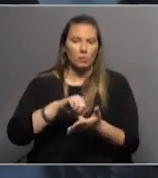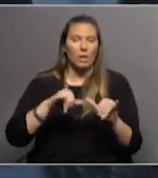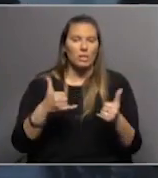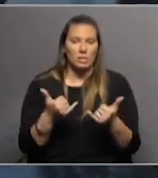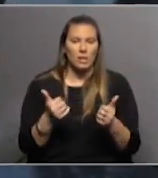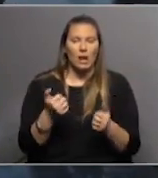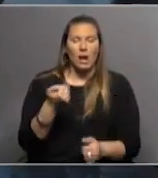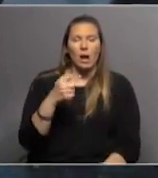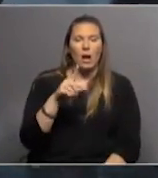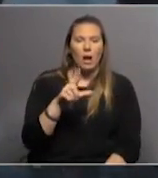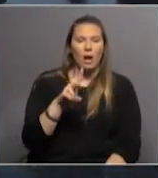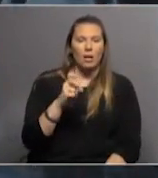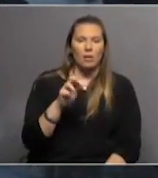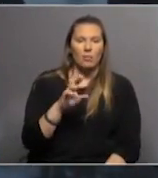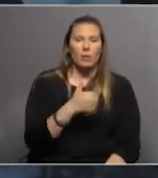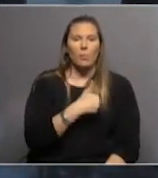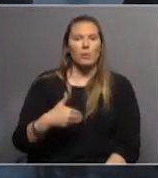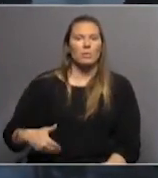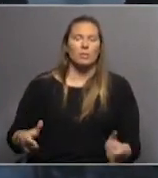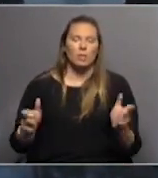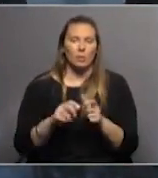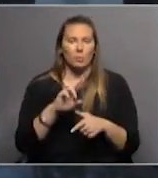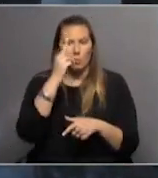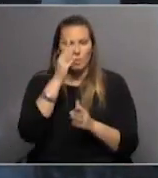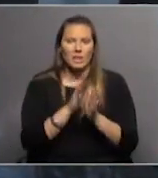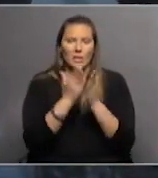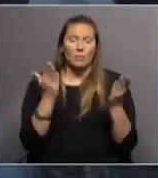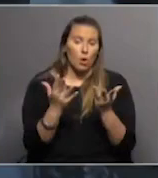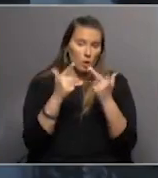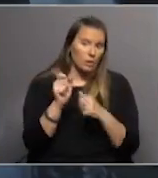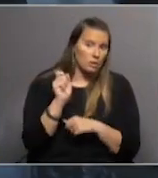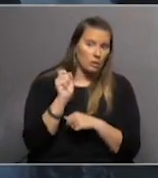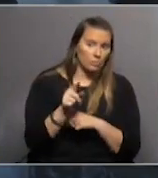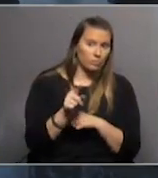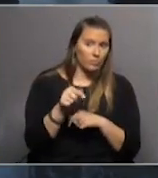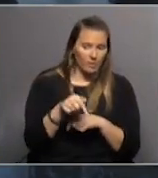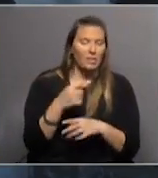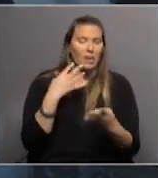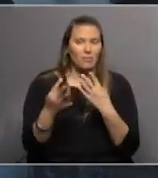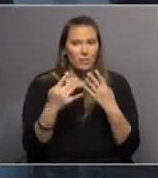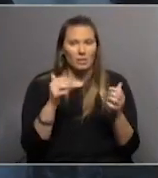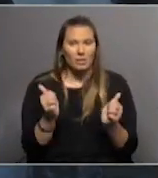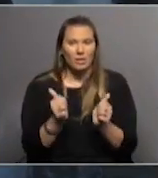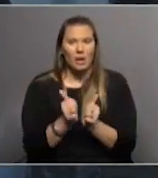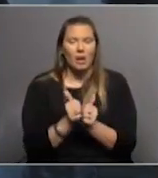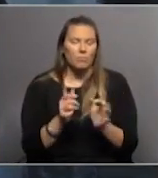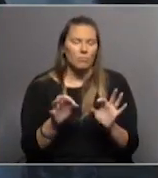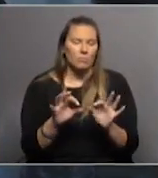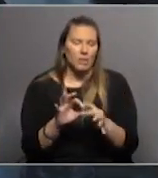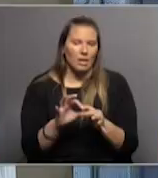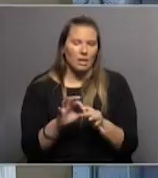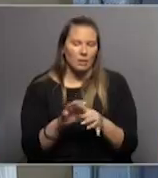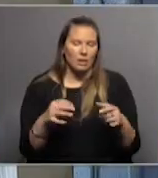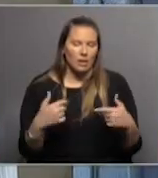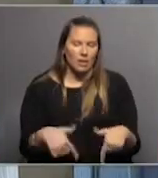ya estamos con Álvaro Rizzo, presidente de la Cámara Uruguaya del Libro, que es la organizadora de esta feria, junto con la Intendencia. Muchas gracias